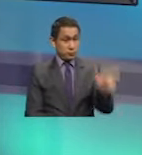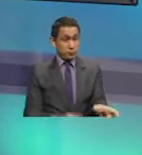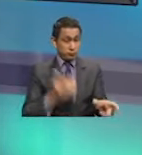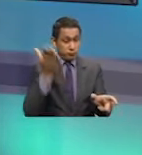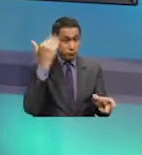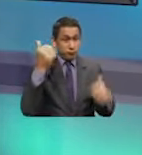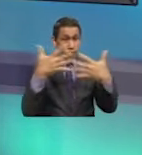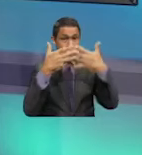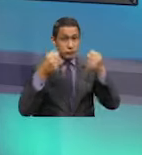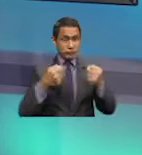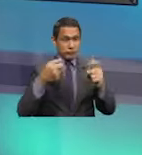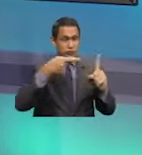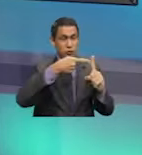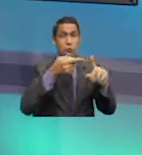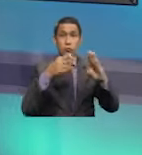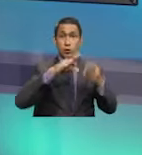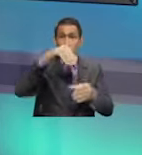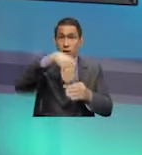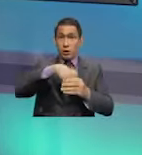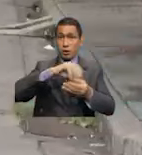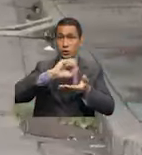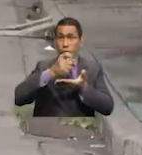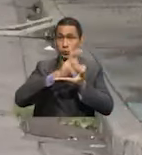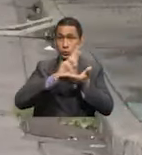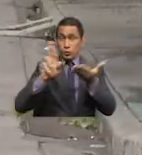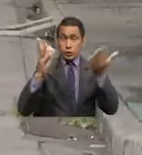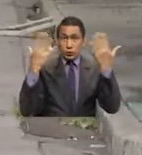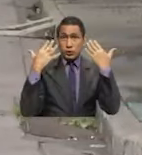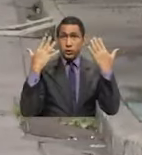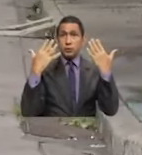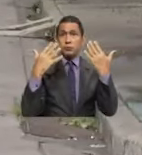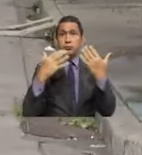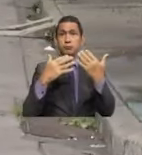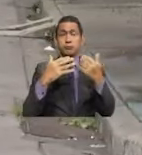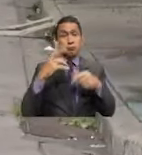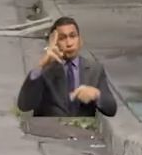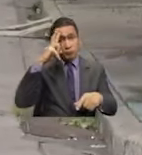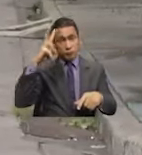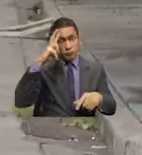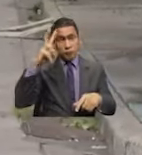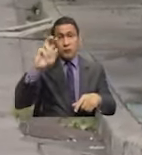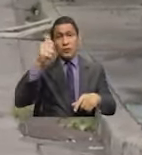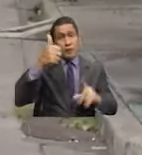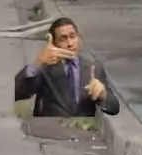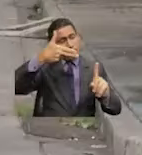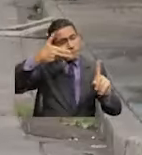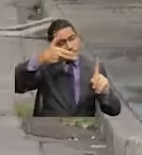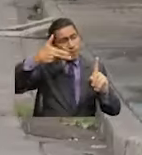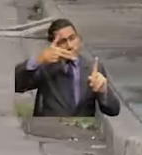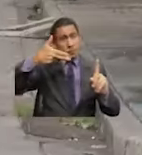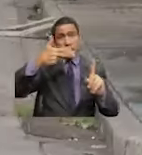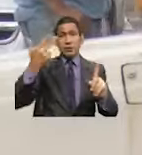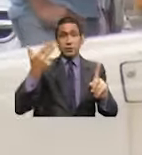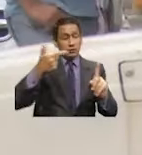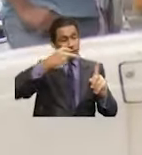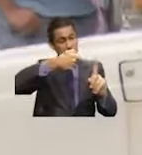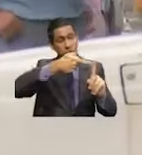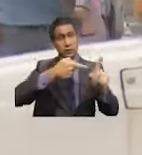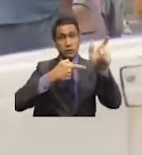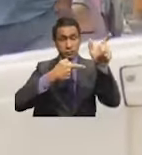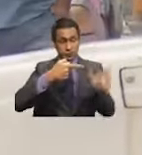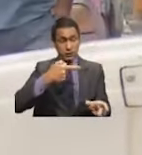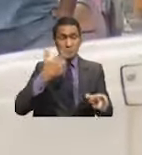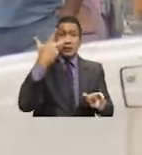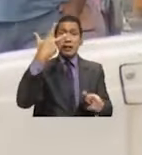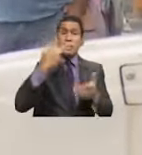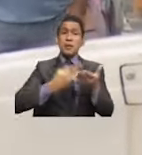fue asesinado en el Guasmo, sur de Guayaquil. Los sicarios le propinaron 10 disparos. La víctima registraba 3